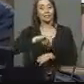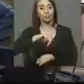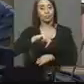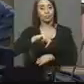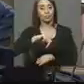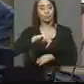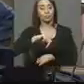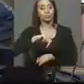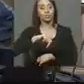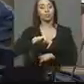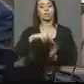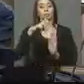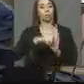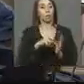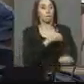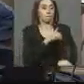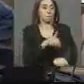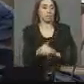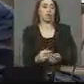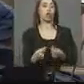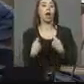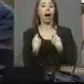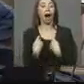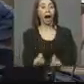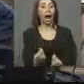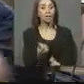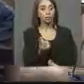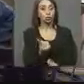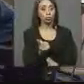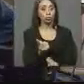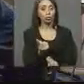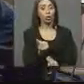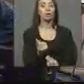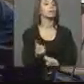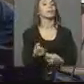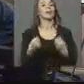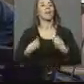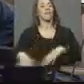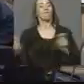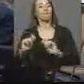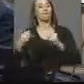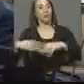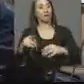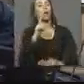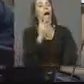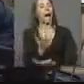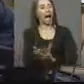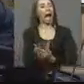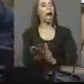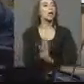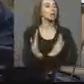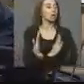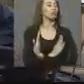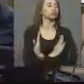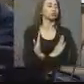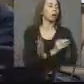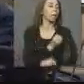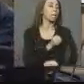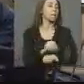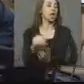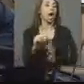tengamos proyectos, y si vamos a gastar millonarios recursos, porque aquí detrás de la basura, nadie lo niega aquí, hay millonarios recursos, hay algunos que se